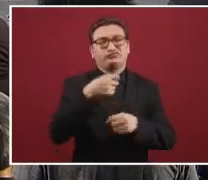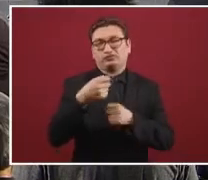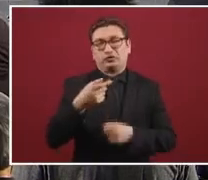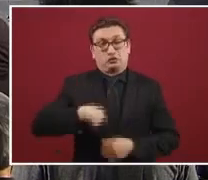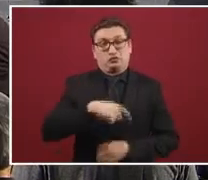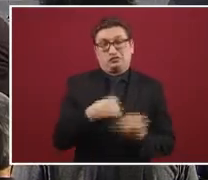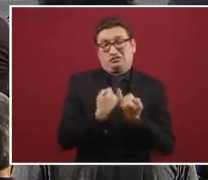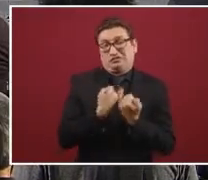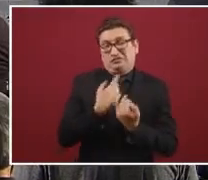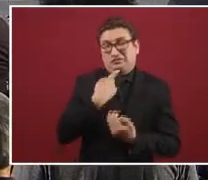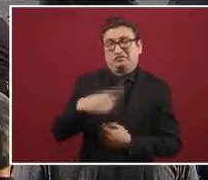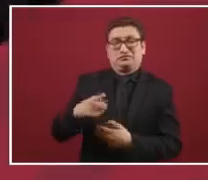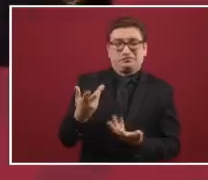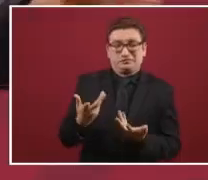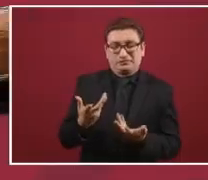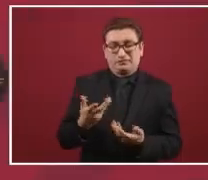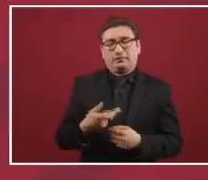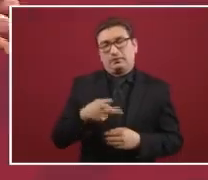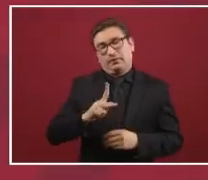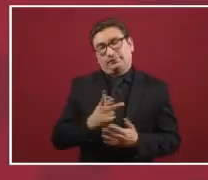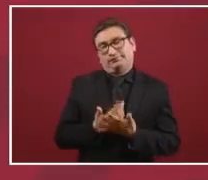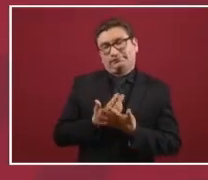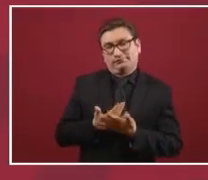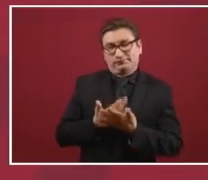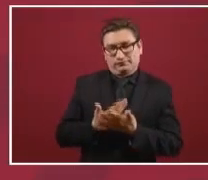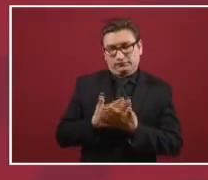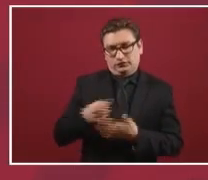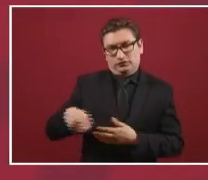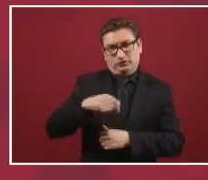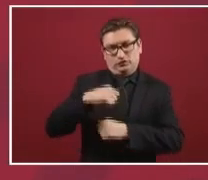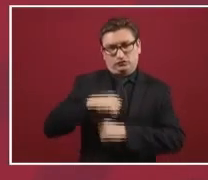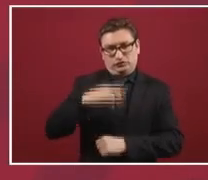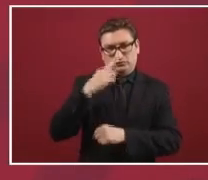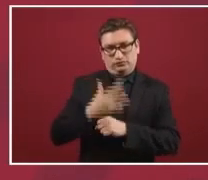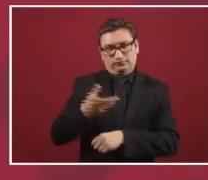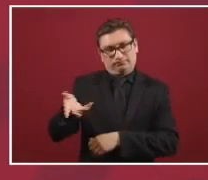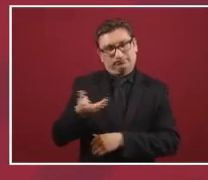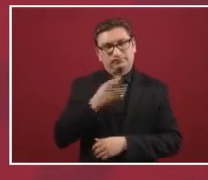protestaríamos, pero vamos a esperar a que resuelvan las autoridades.